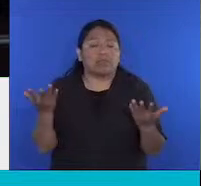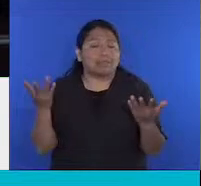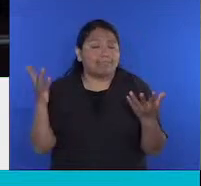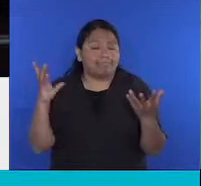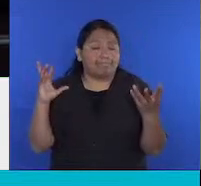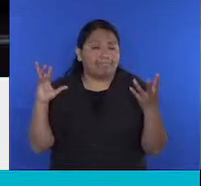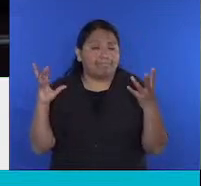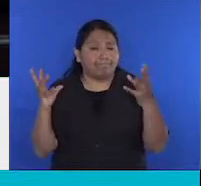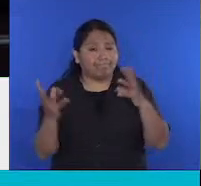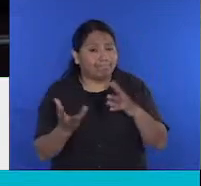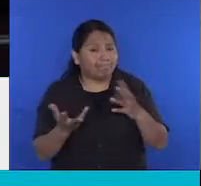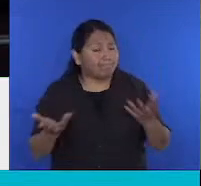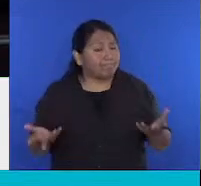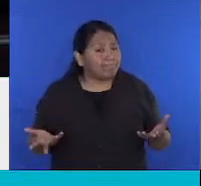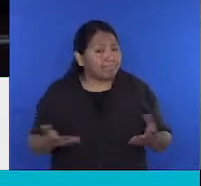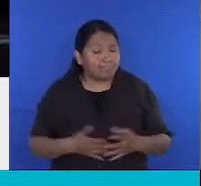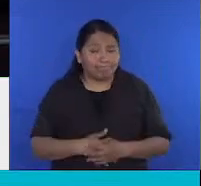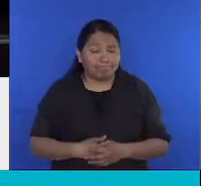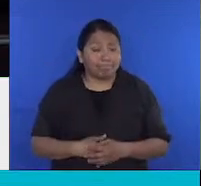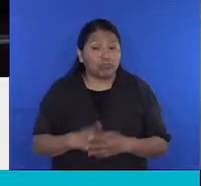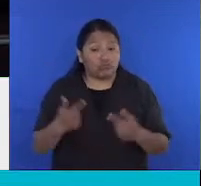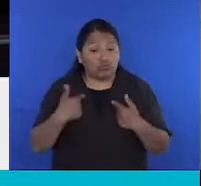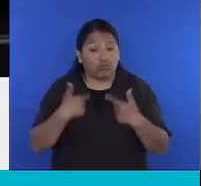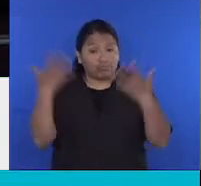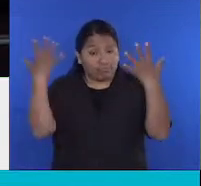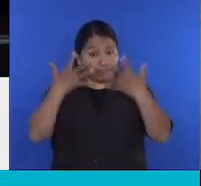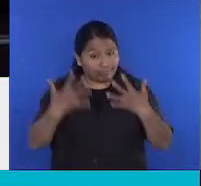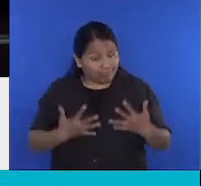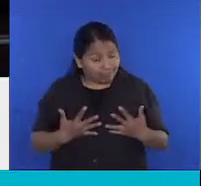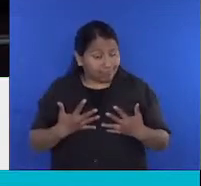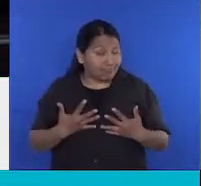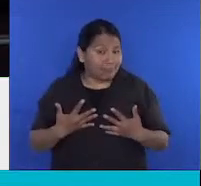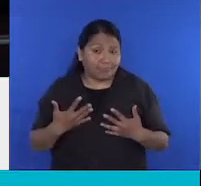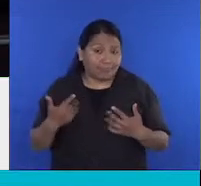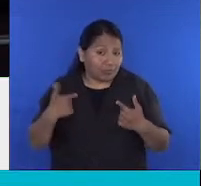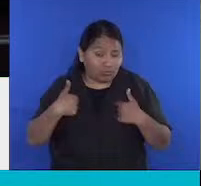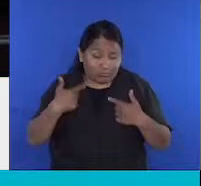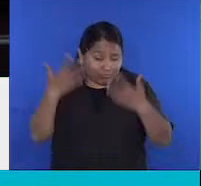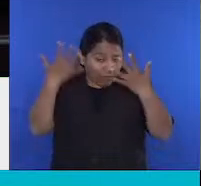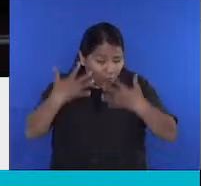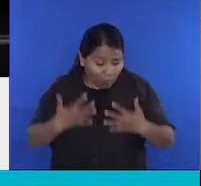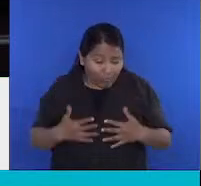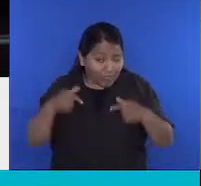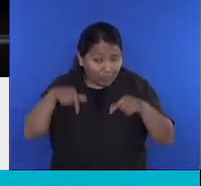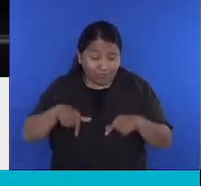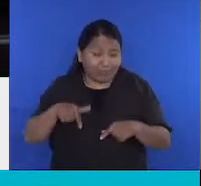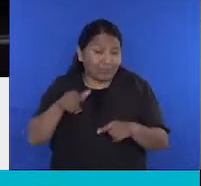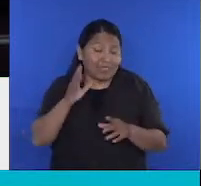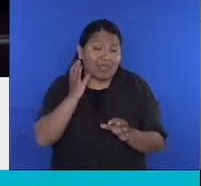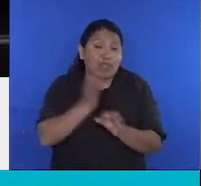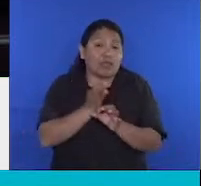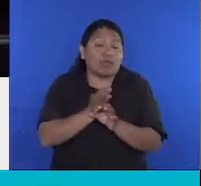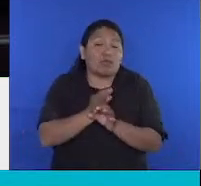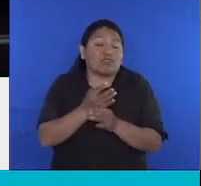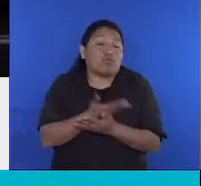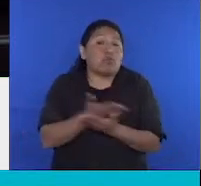Yo me formé, toda mi formación está hecha en la educación pública. Empecé por una escuelita rural